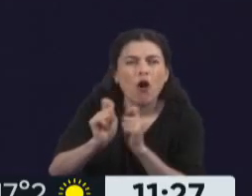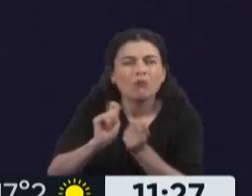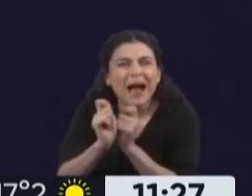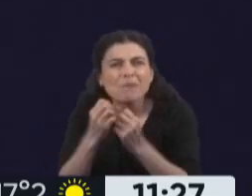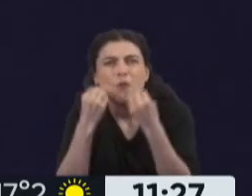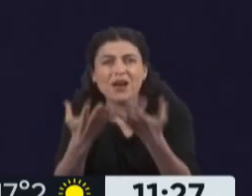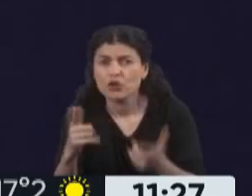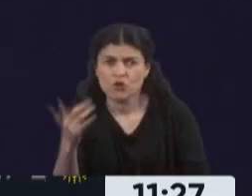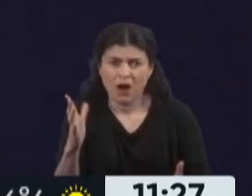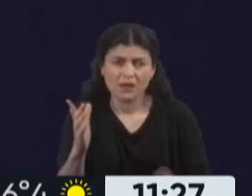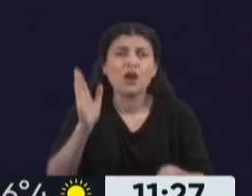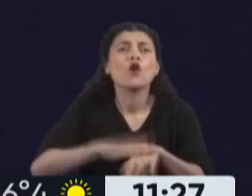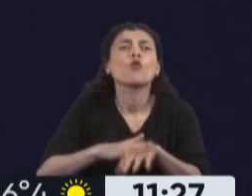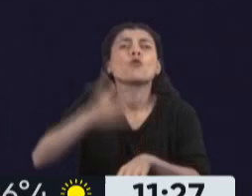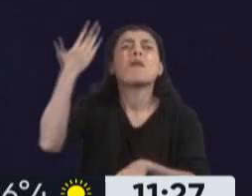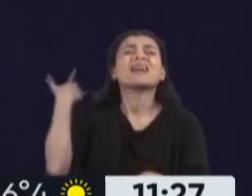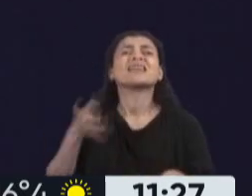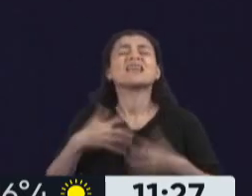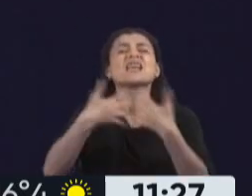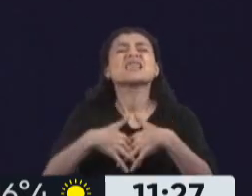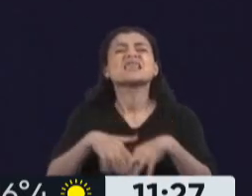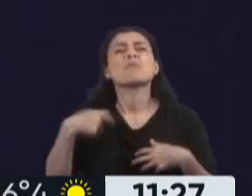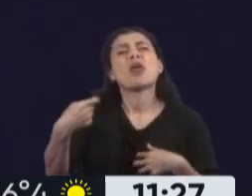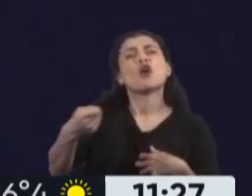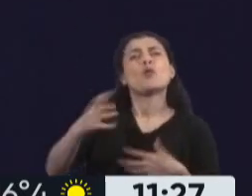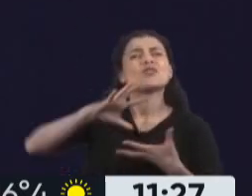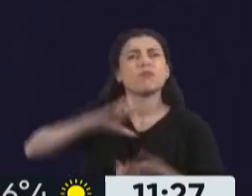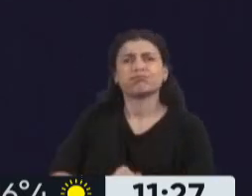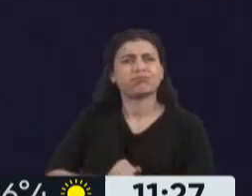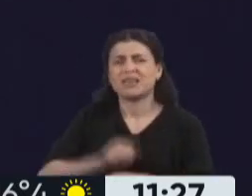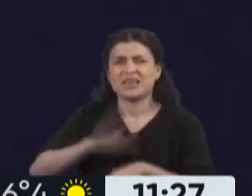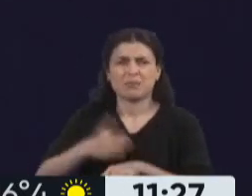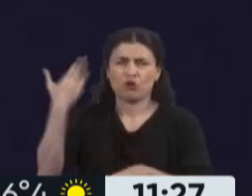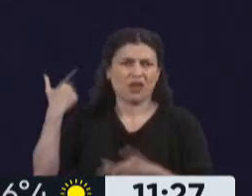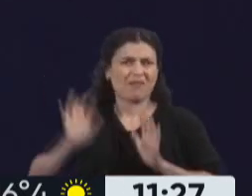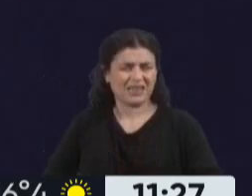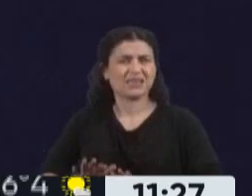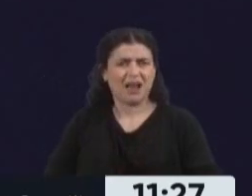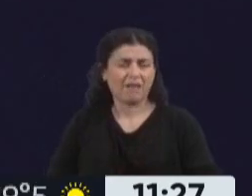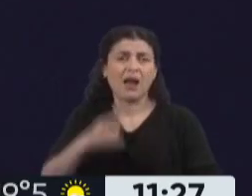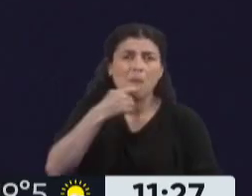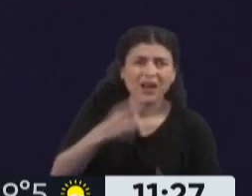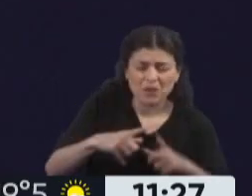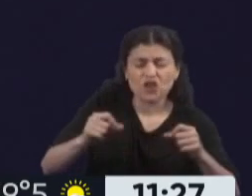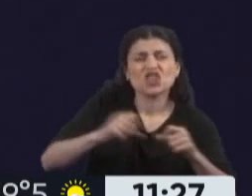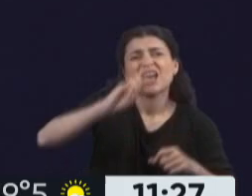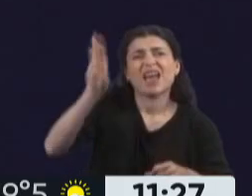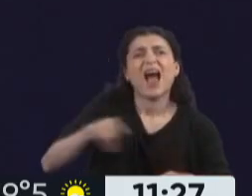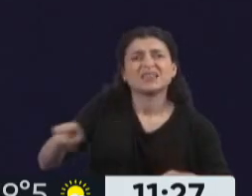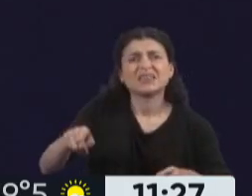se decidió destruir el sistema jubilatorio, duplicando la cantidad de gente que cobraba un cheque de ANSES